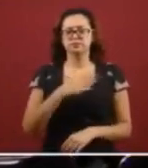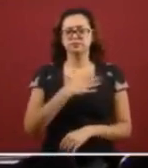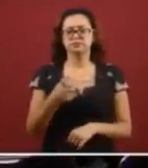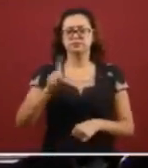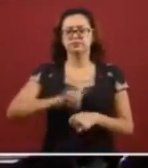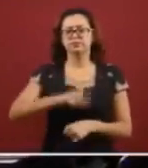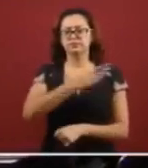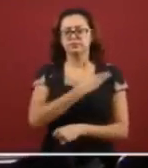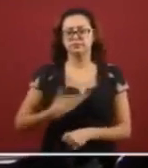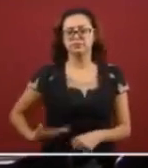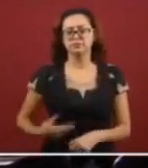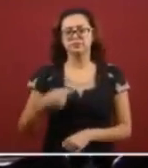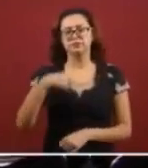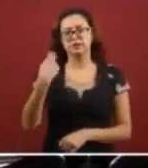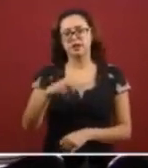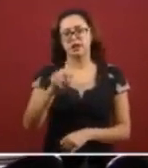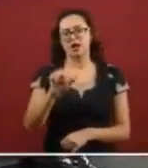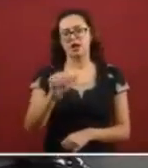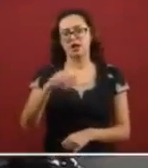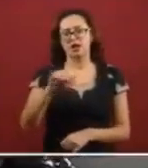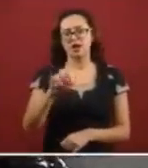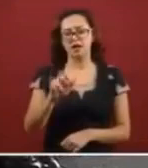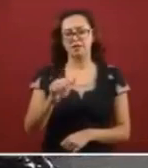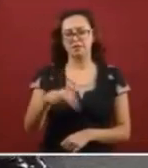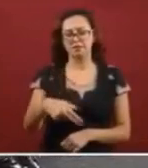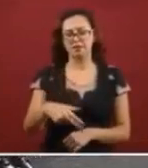Hello, Mr. President.